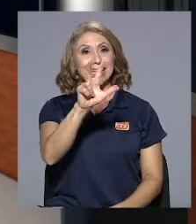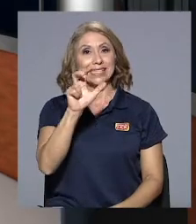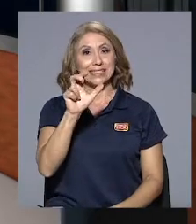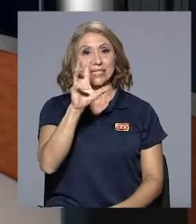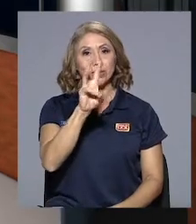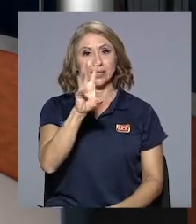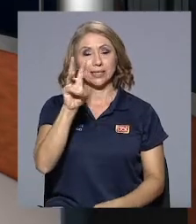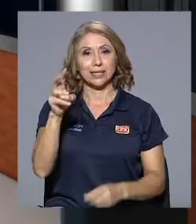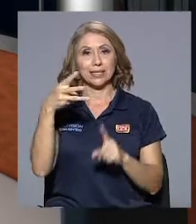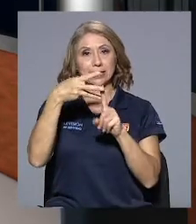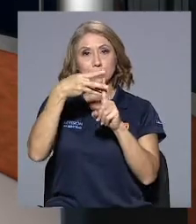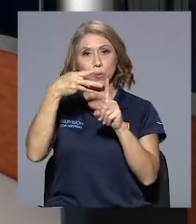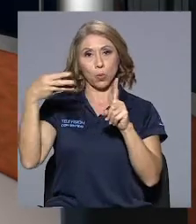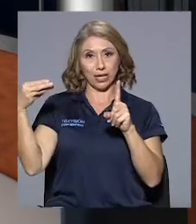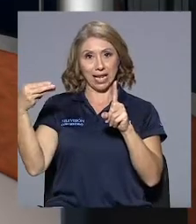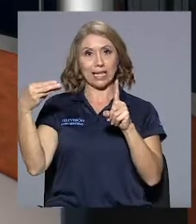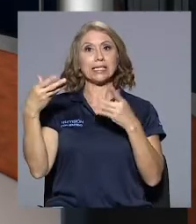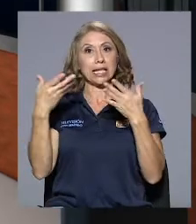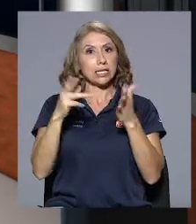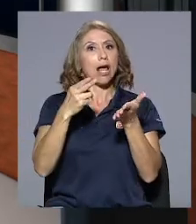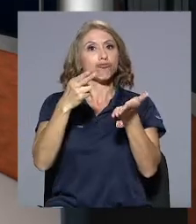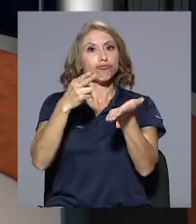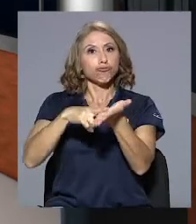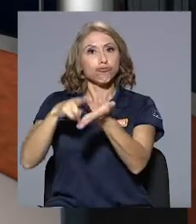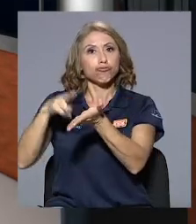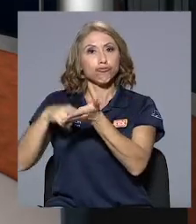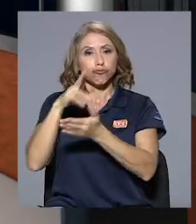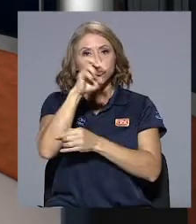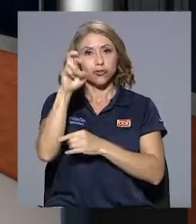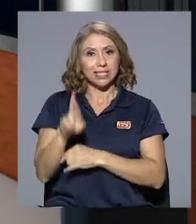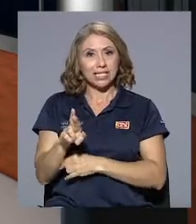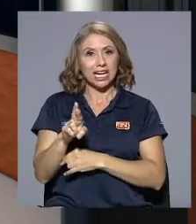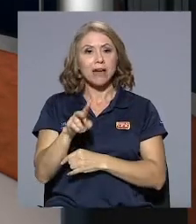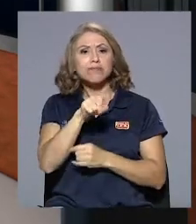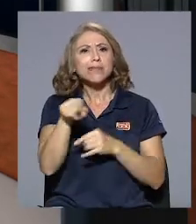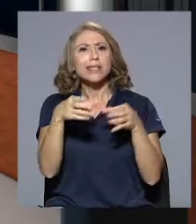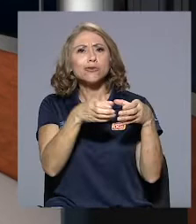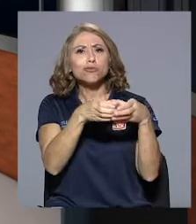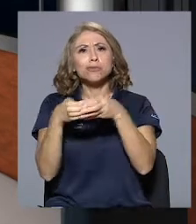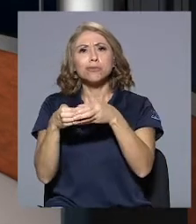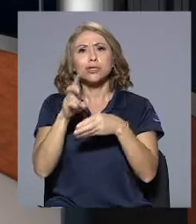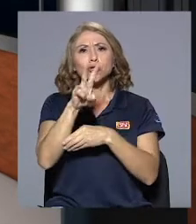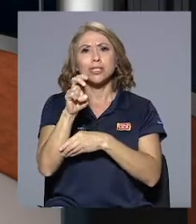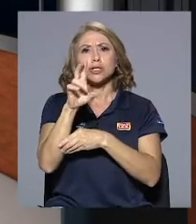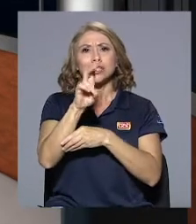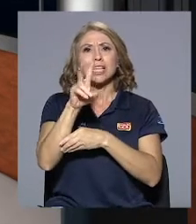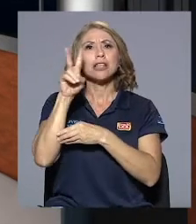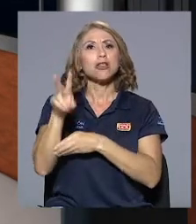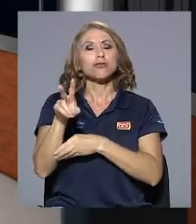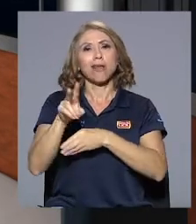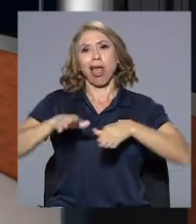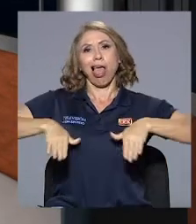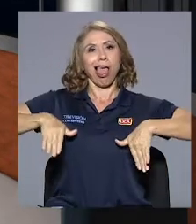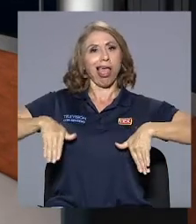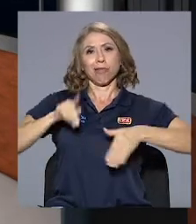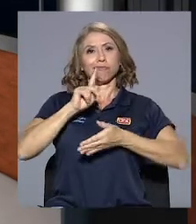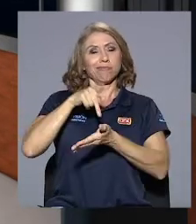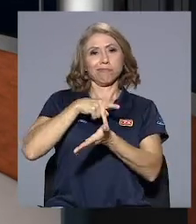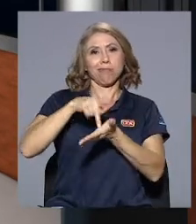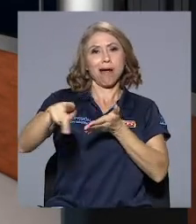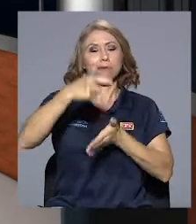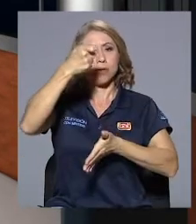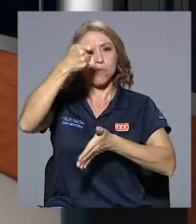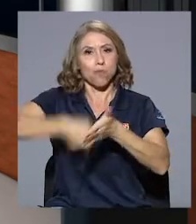De 366 moteles registrados en el país, 272 están morosos con el pago del impuesto que